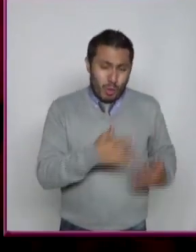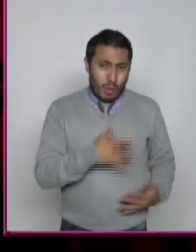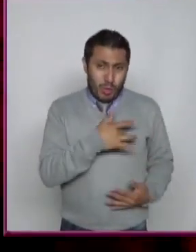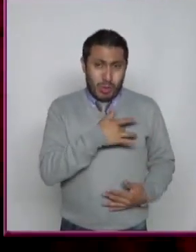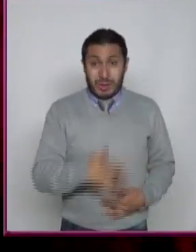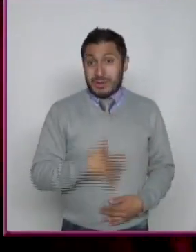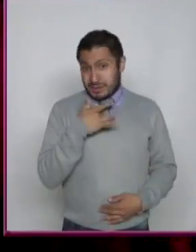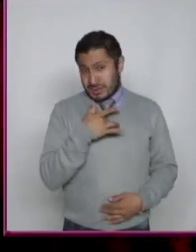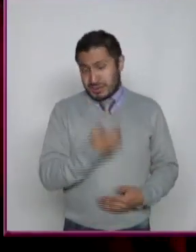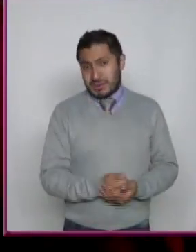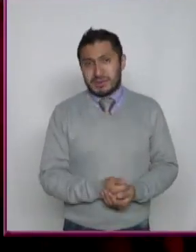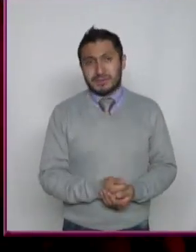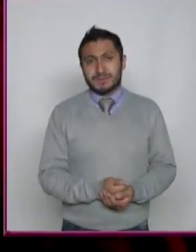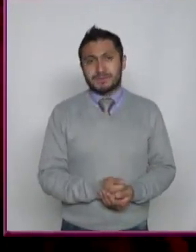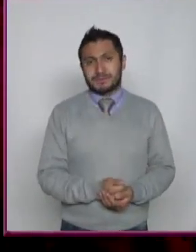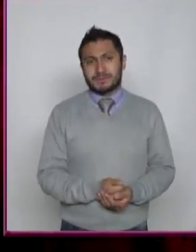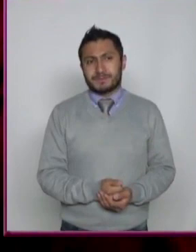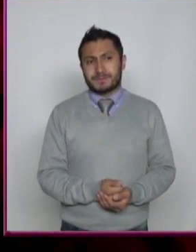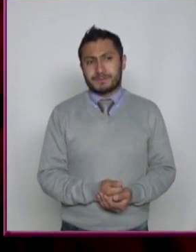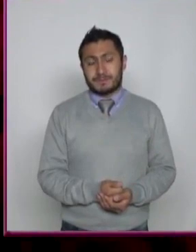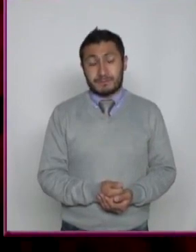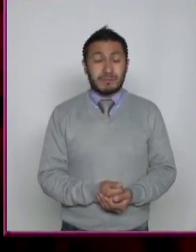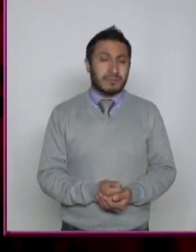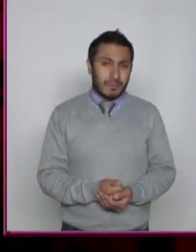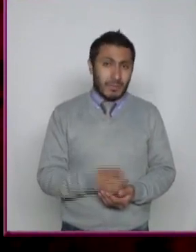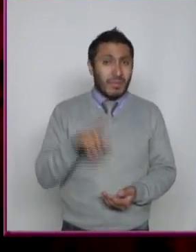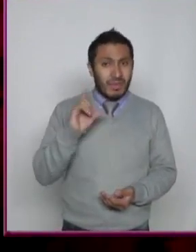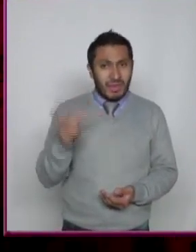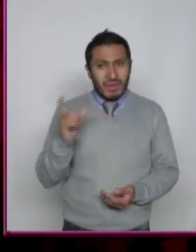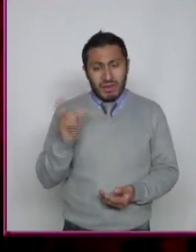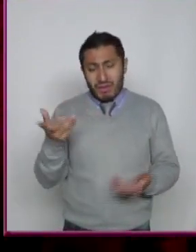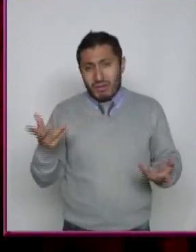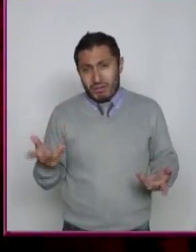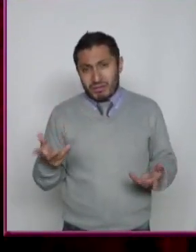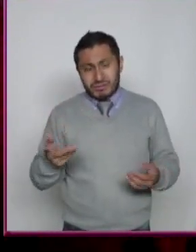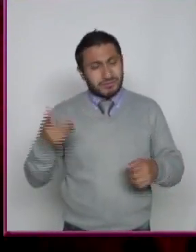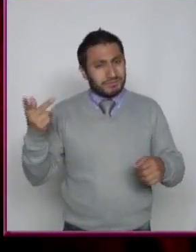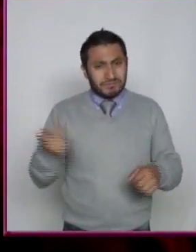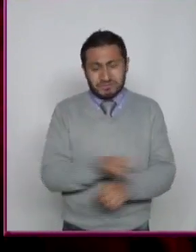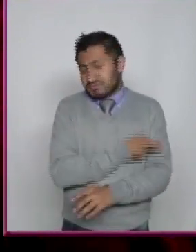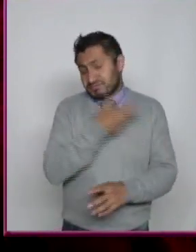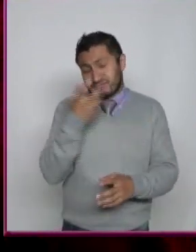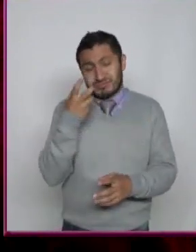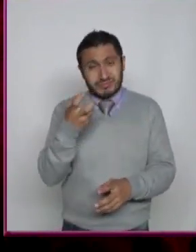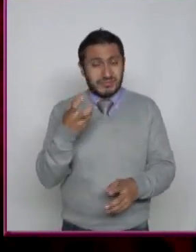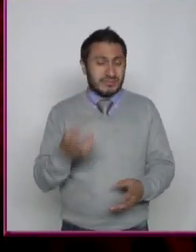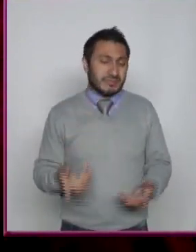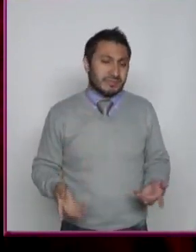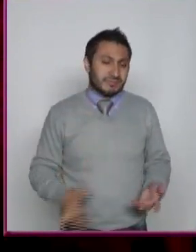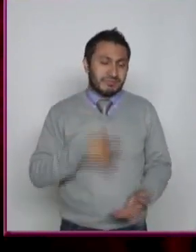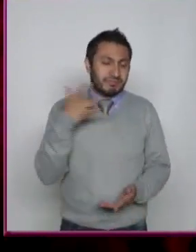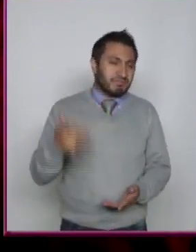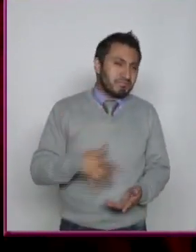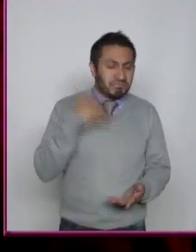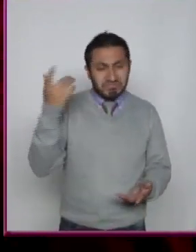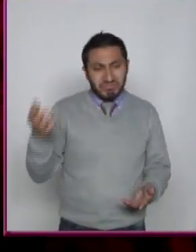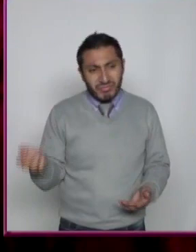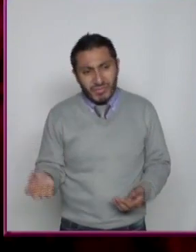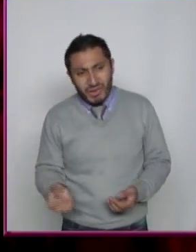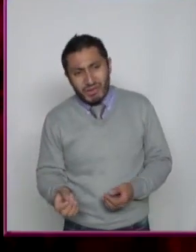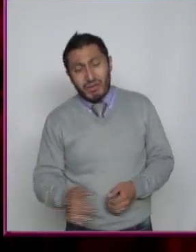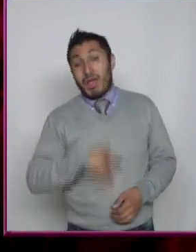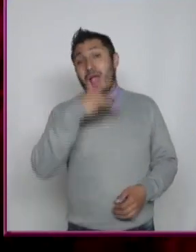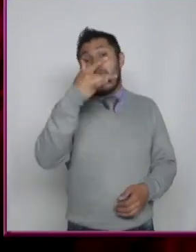Claro. Y cuando ya pasa esta sensación de enamorarnos,